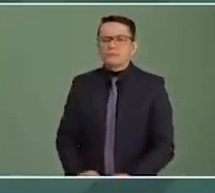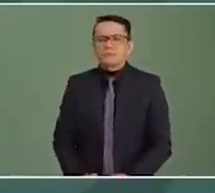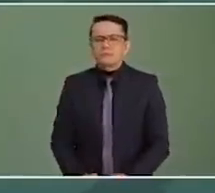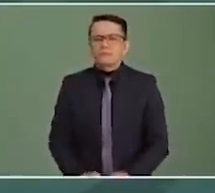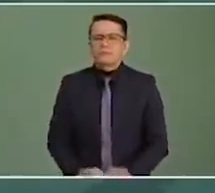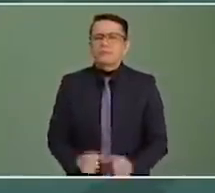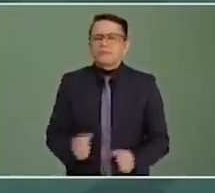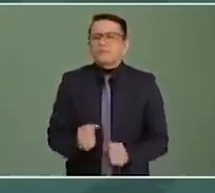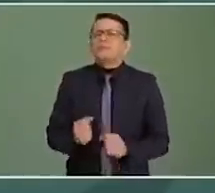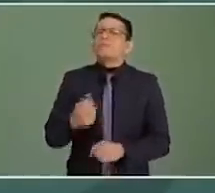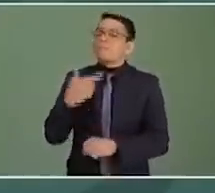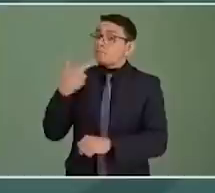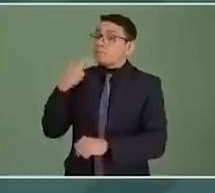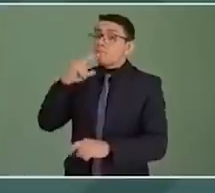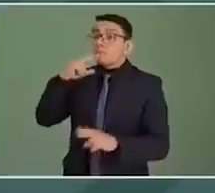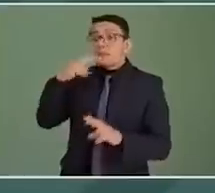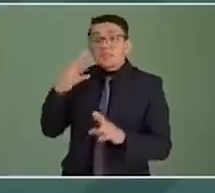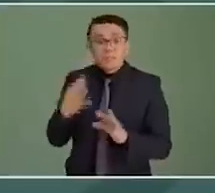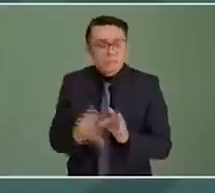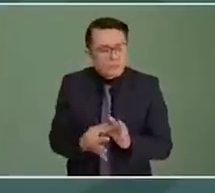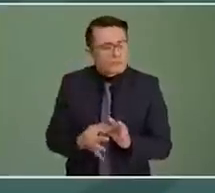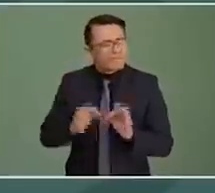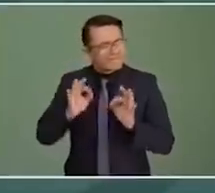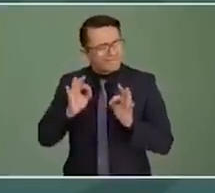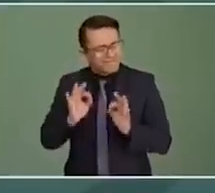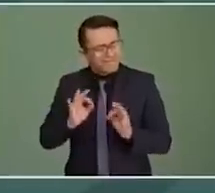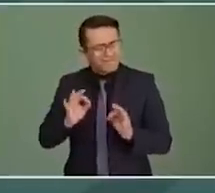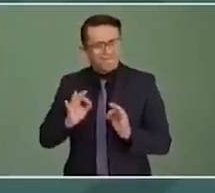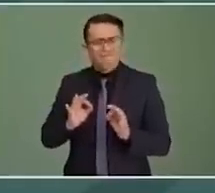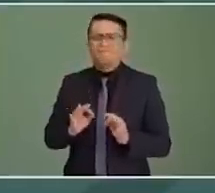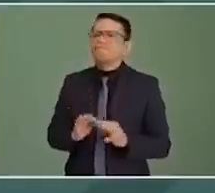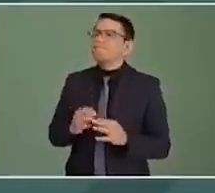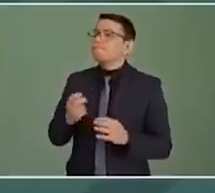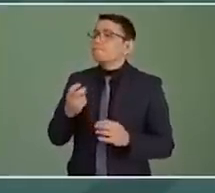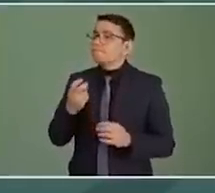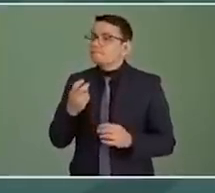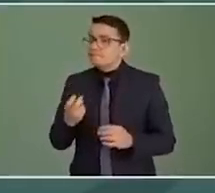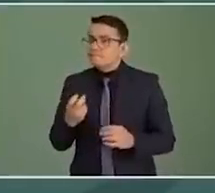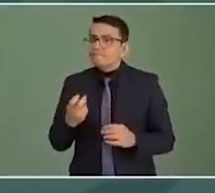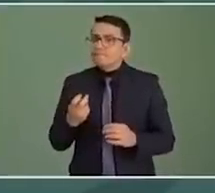la responsabilidad suficiente sin este